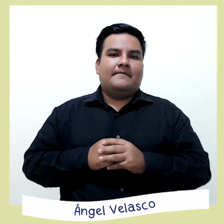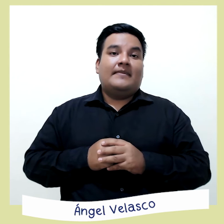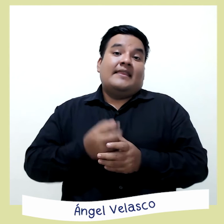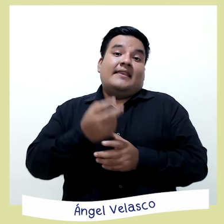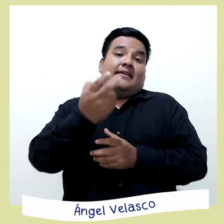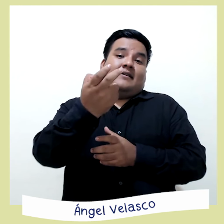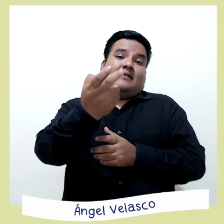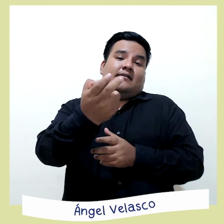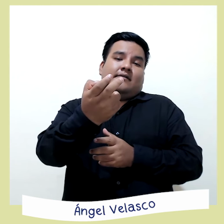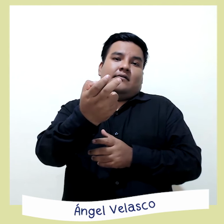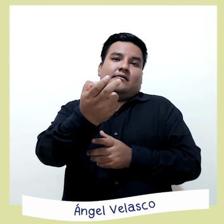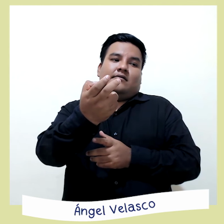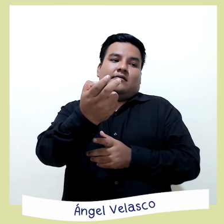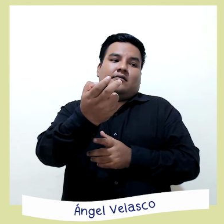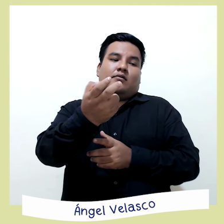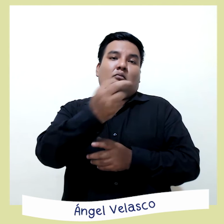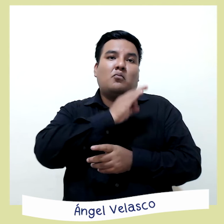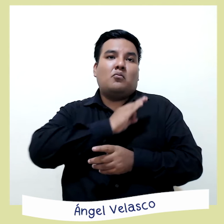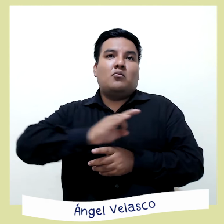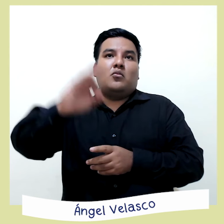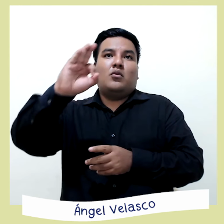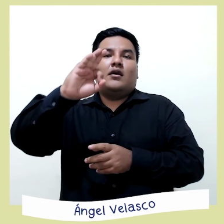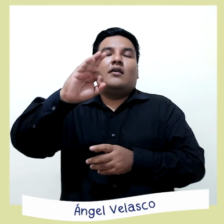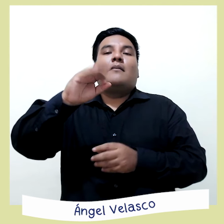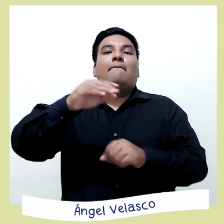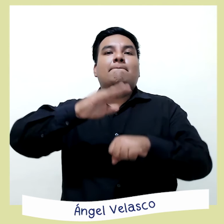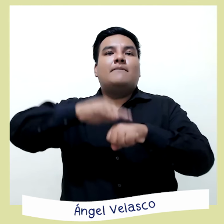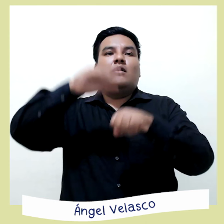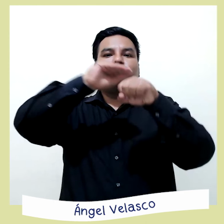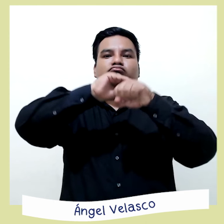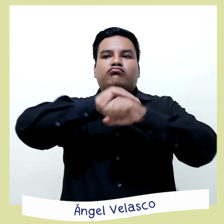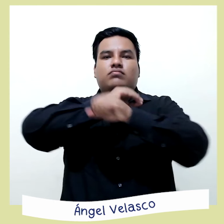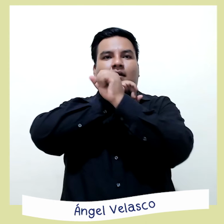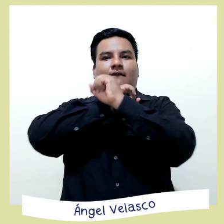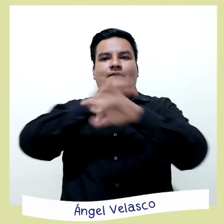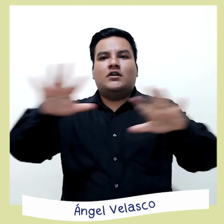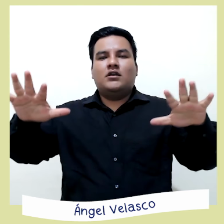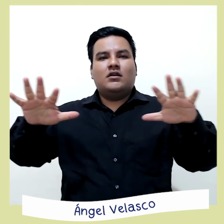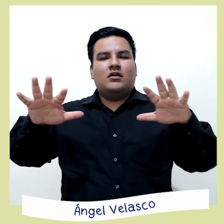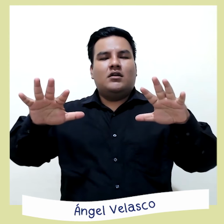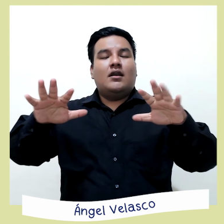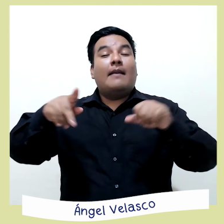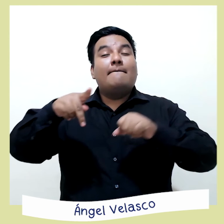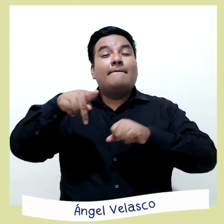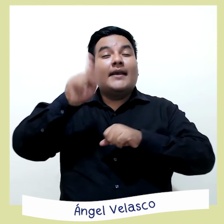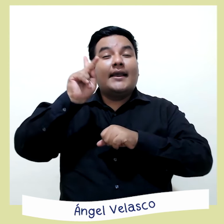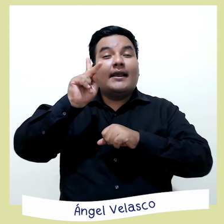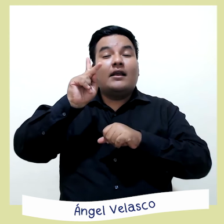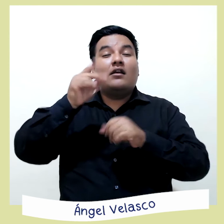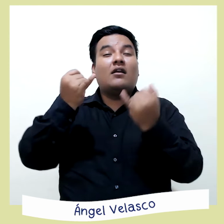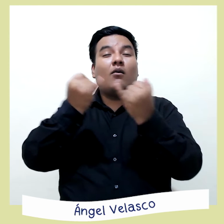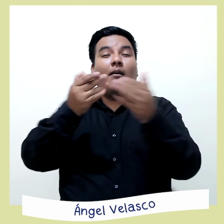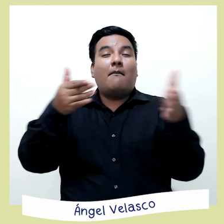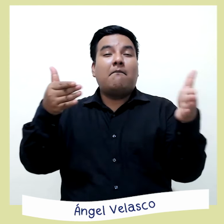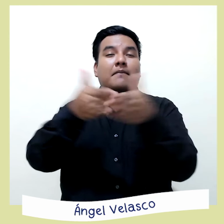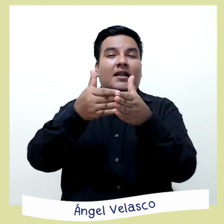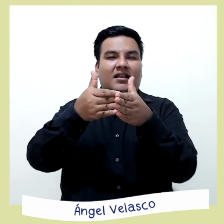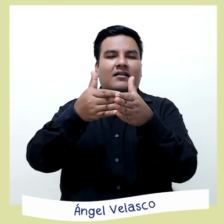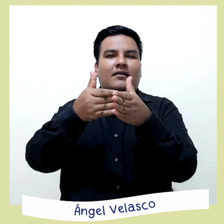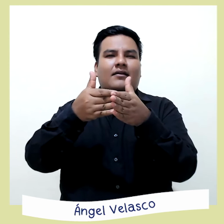tenemos una nueva forma de comunicarnos. Eso nos posibilita tener mayor